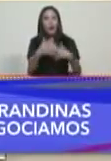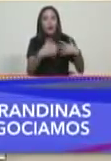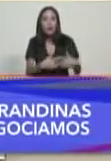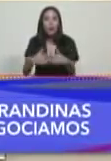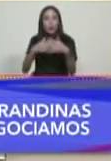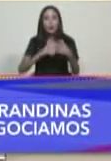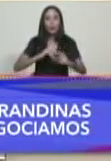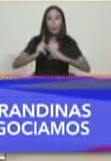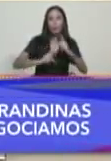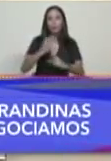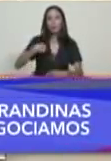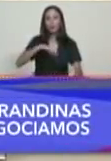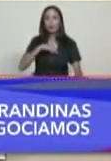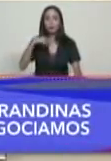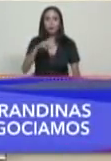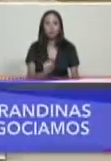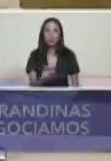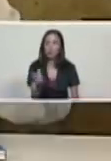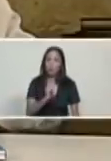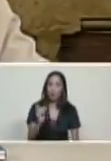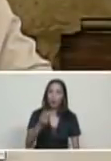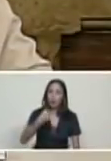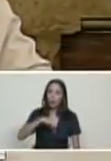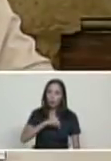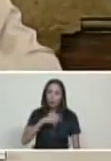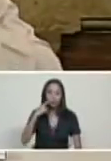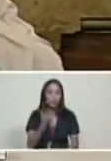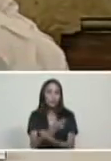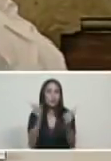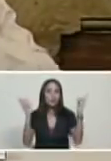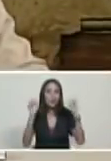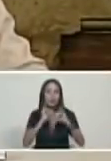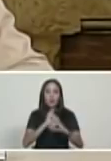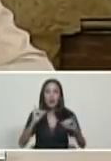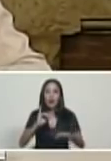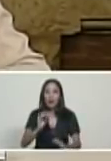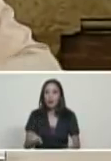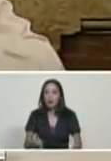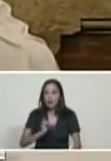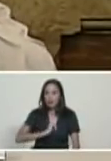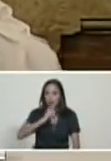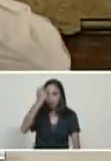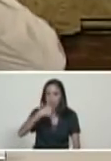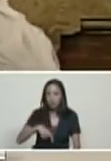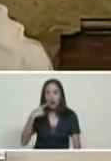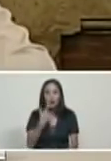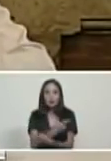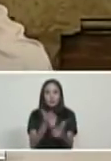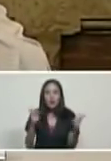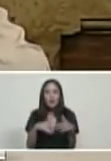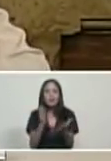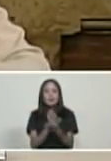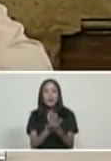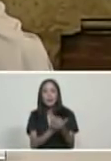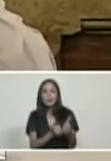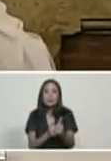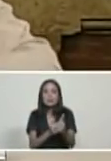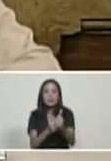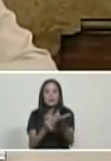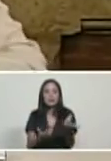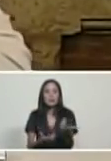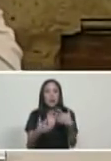insisto. Vamos a liberarnos de las dependencias de la estructura financiera y monetaria